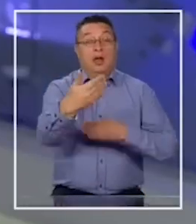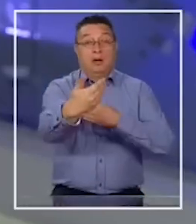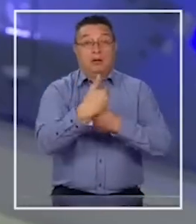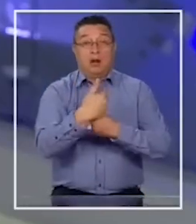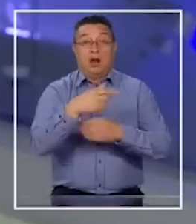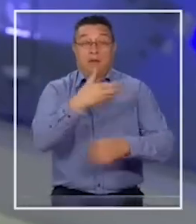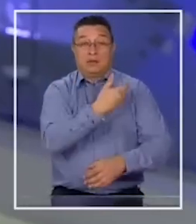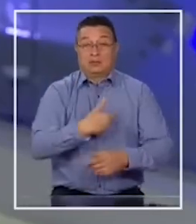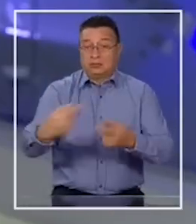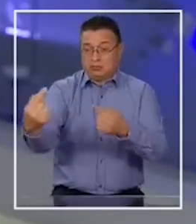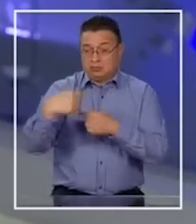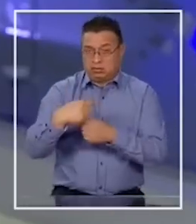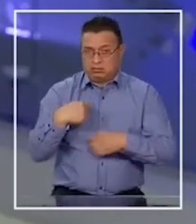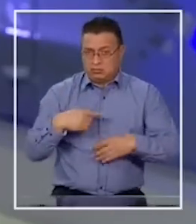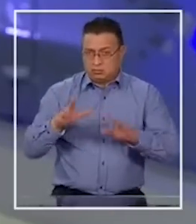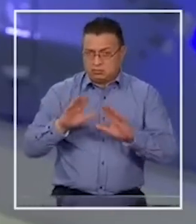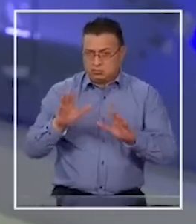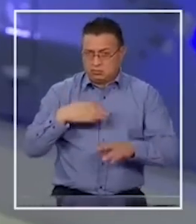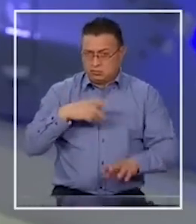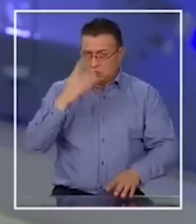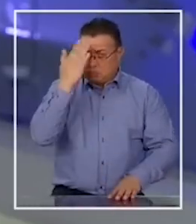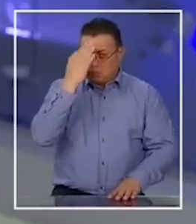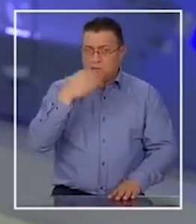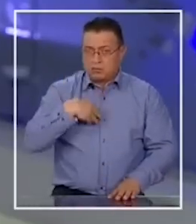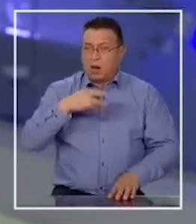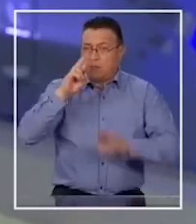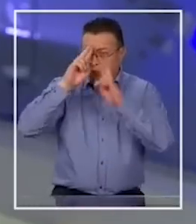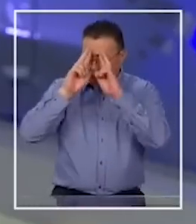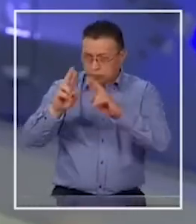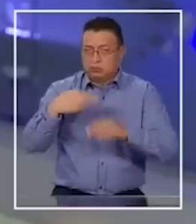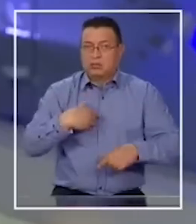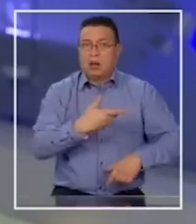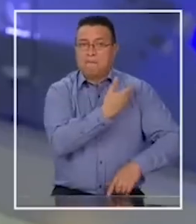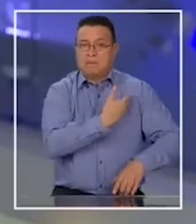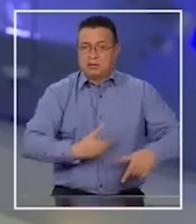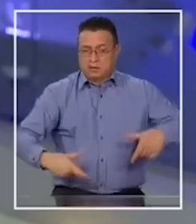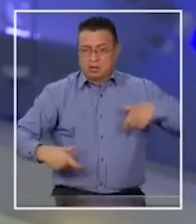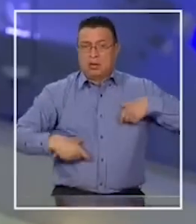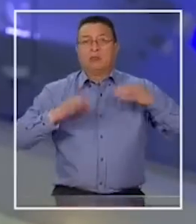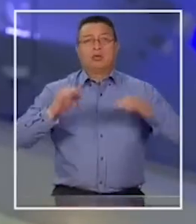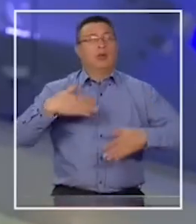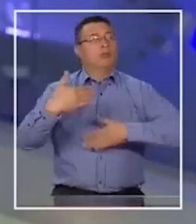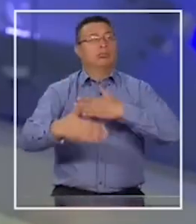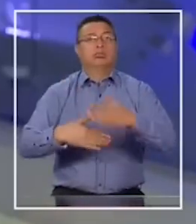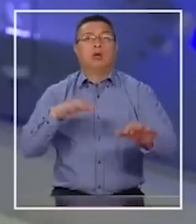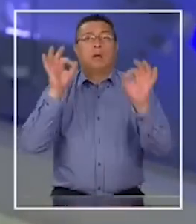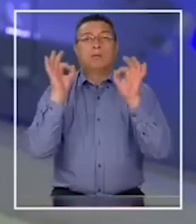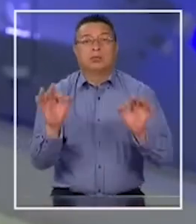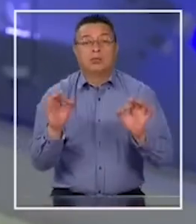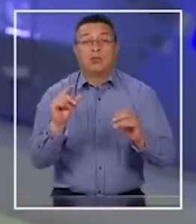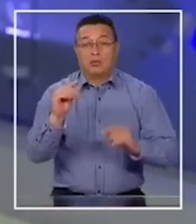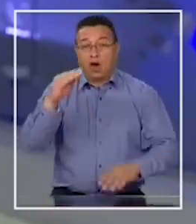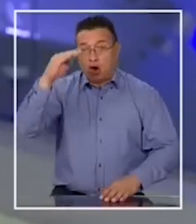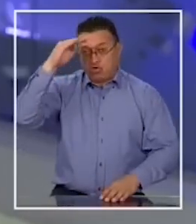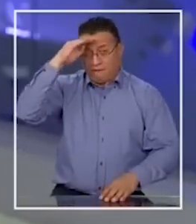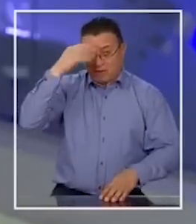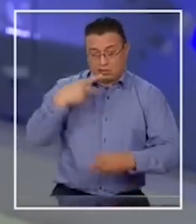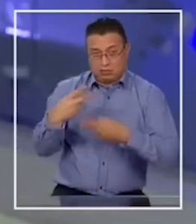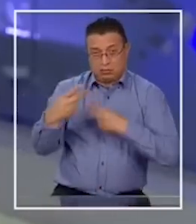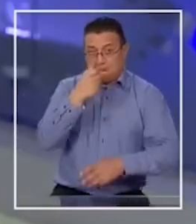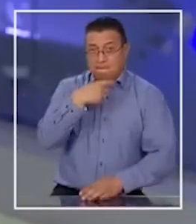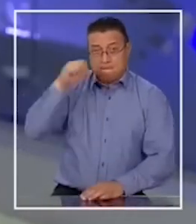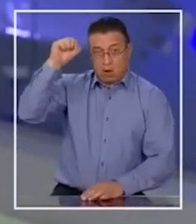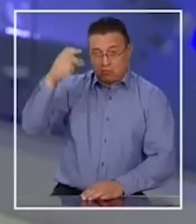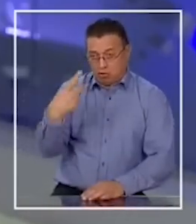les dije no se preocupen yo no me pierdo en un minuto el presidente de todos los chilenos también es mi presente y el acto se resultó impecable y tuve un minuto de confianza el presidente Y